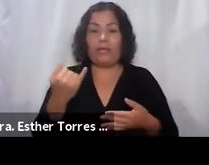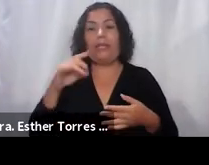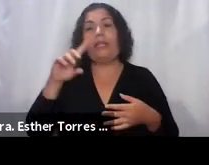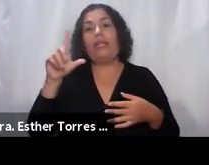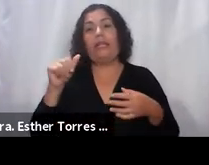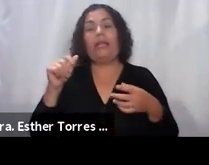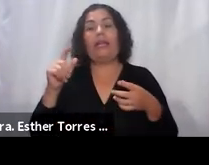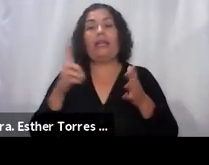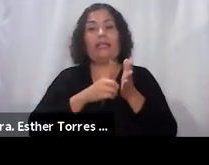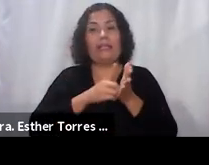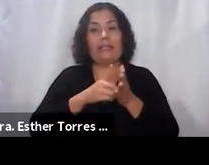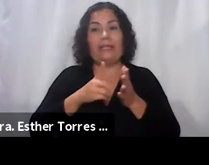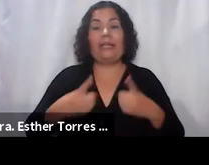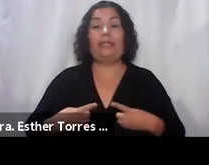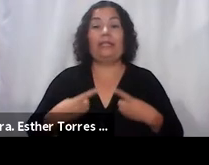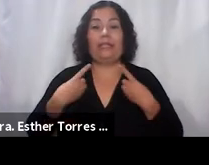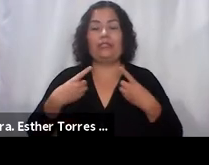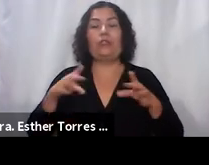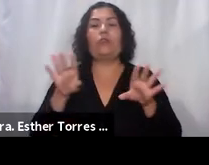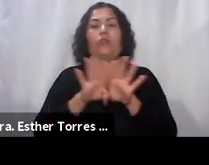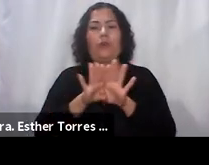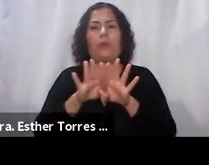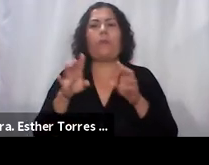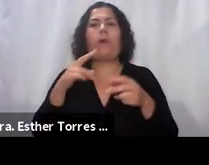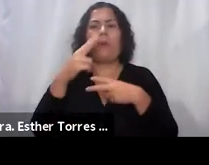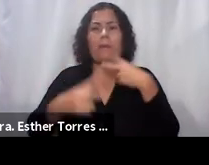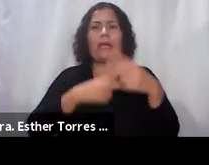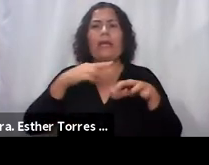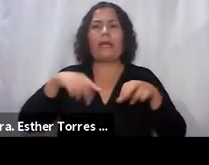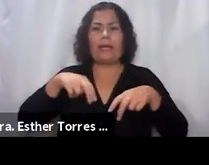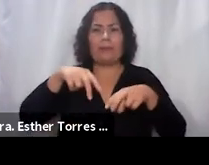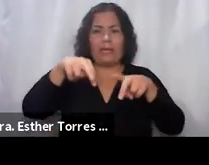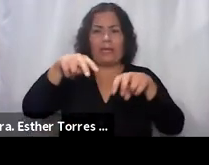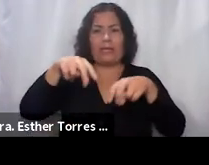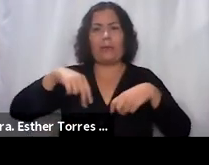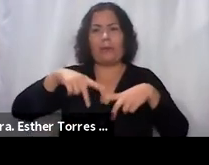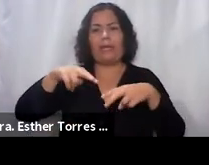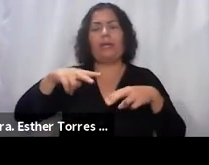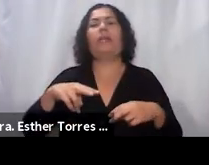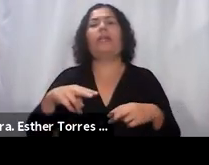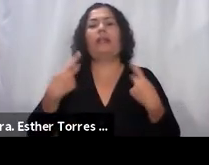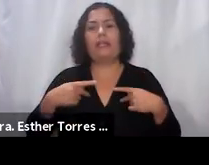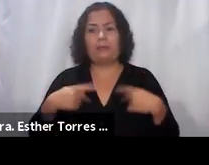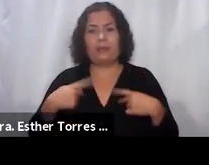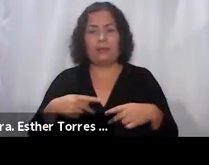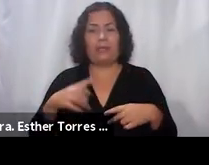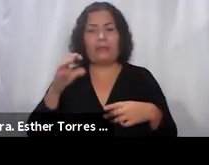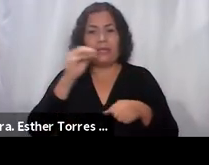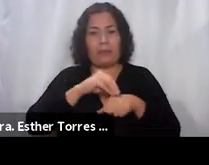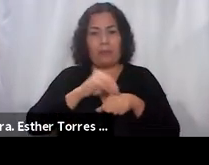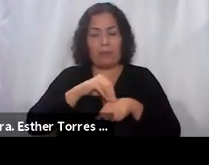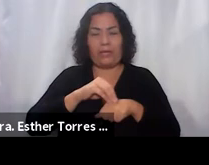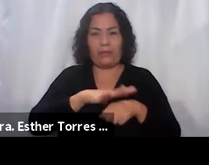los peatones, ¿no? Sobre todo ahora con la pandemia. Y esto lo pueden ver en las imágenes de abajo. Y